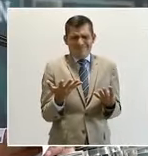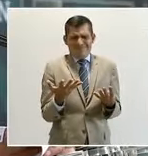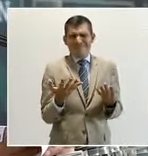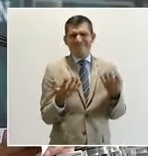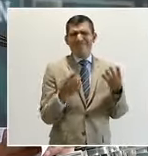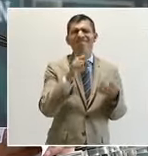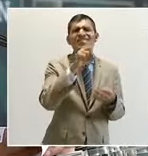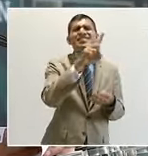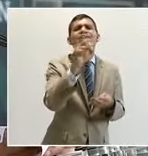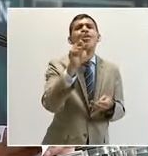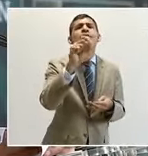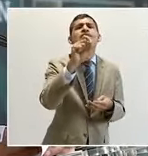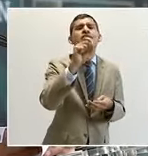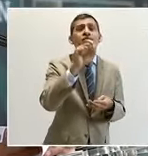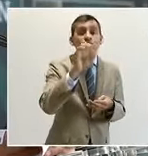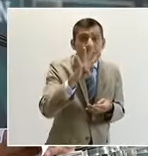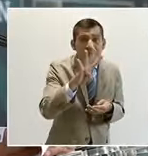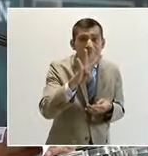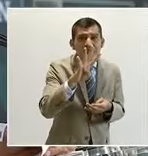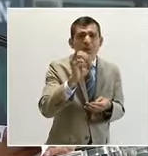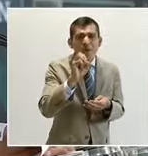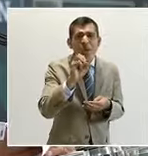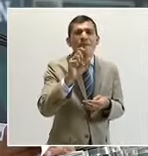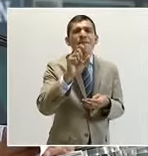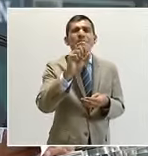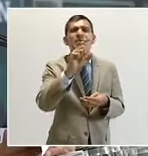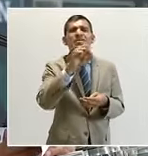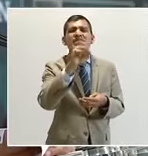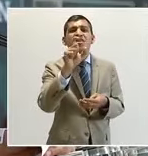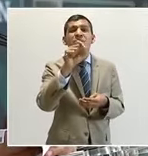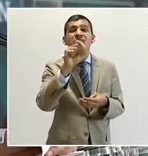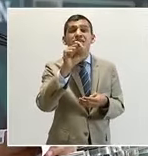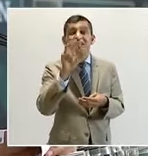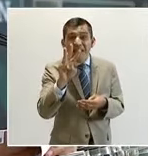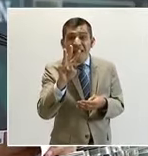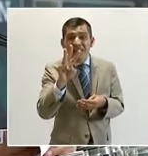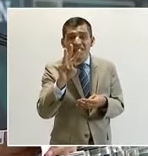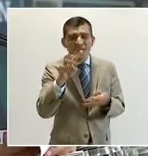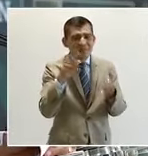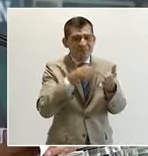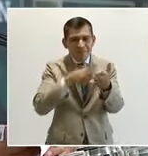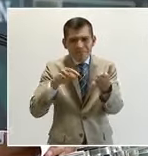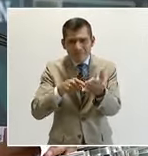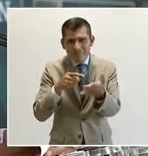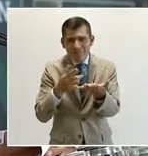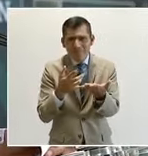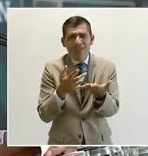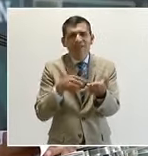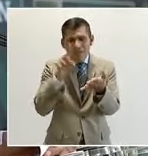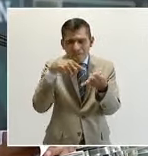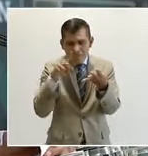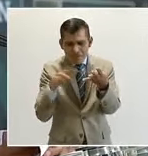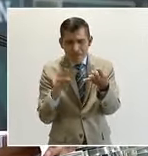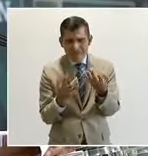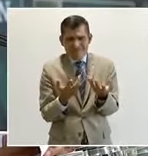contestaba bien 123 ya no pasaba así era Entonces